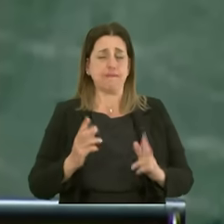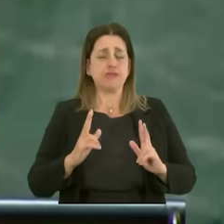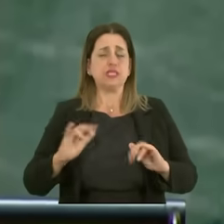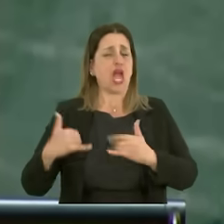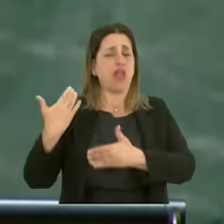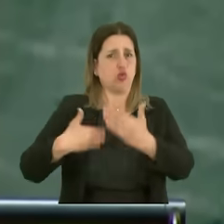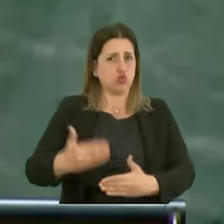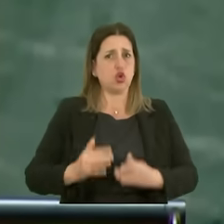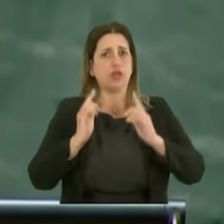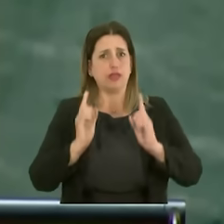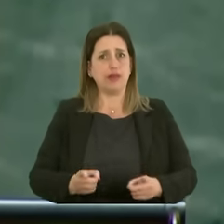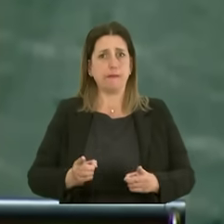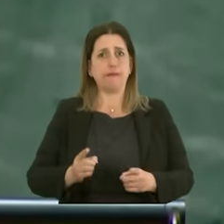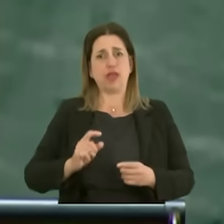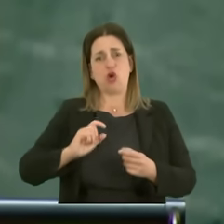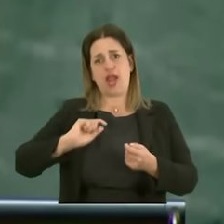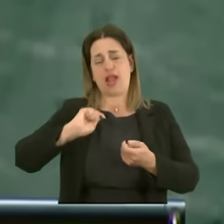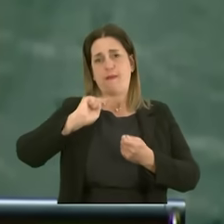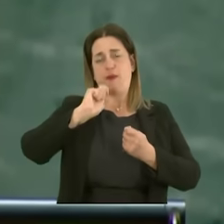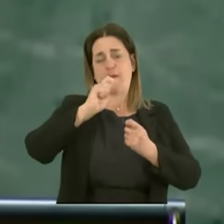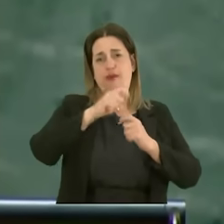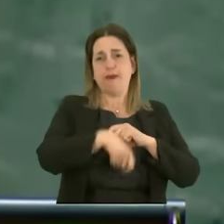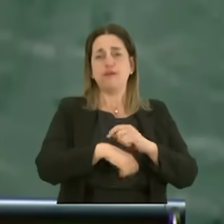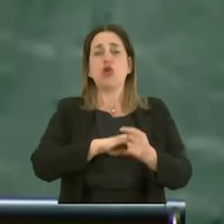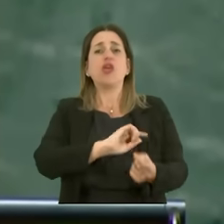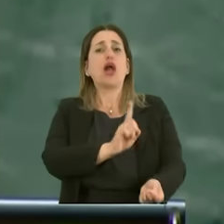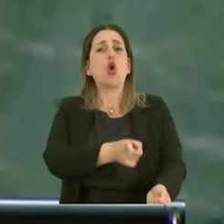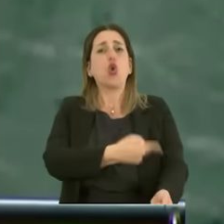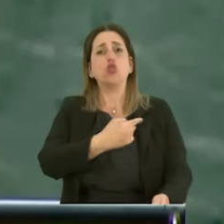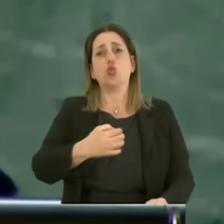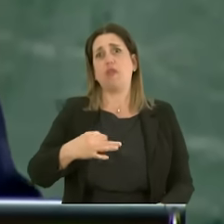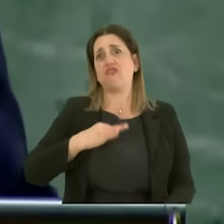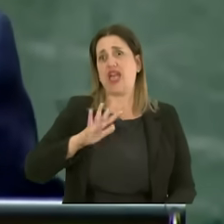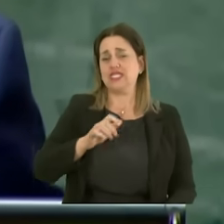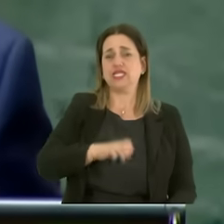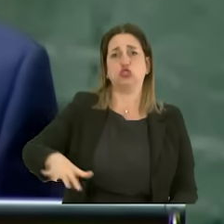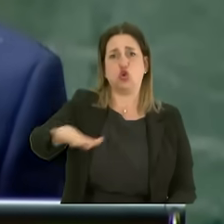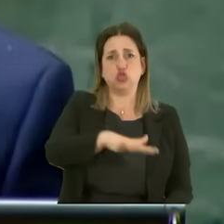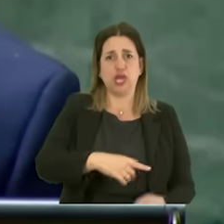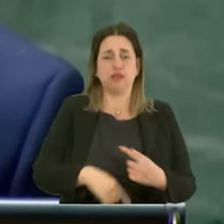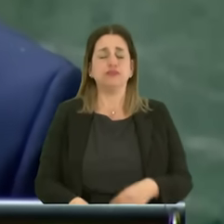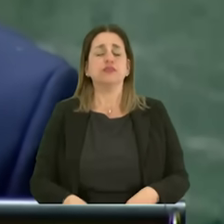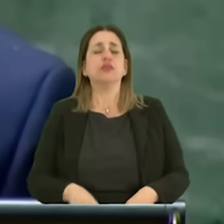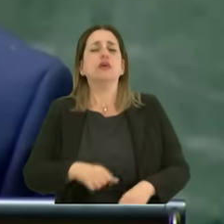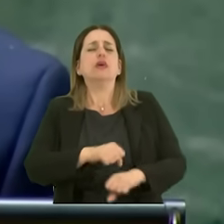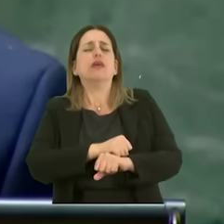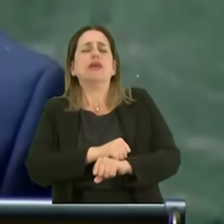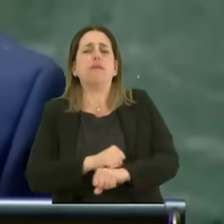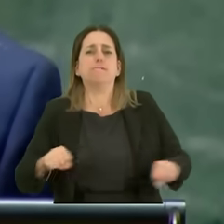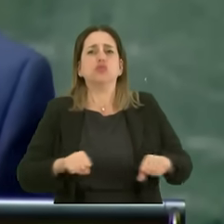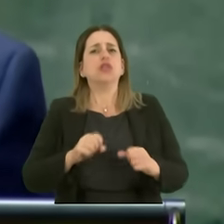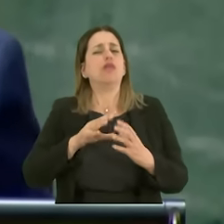ido evolucionando con el cambio de las costumbres sociales es imposible entender